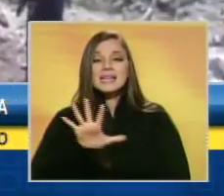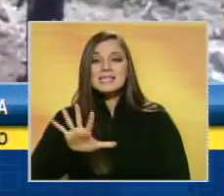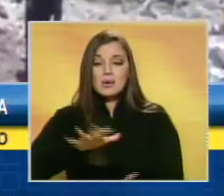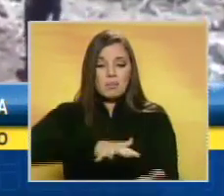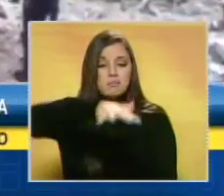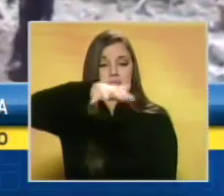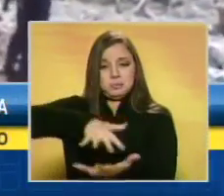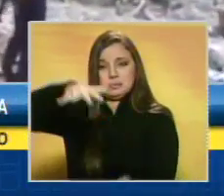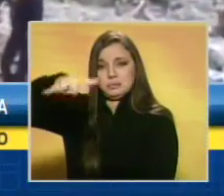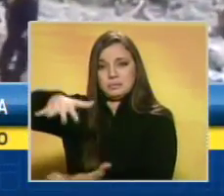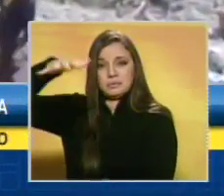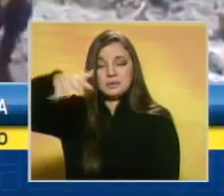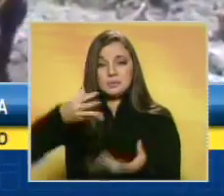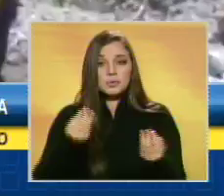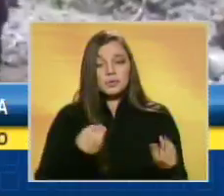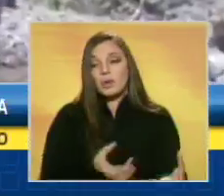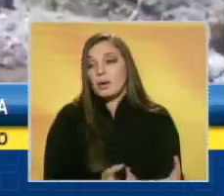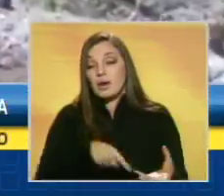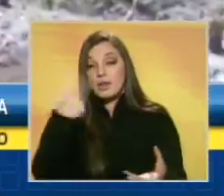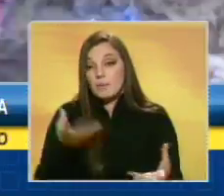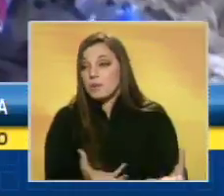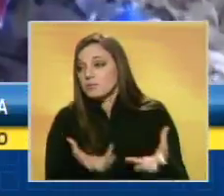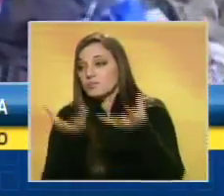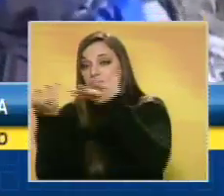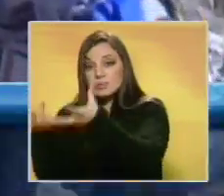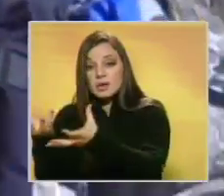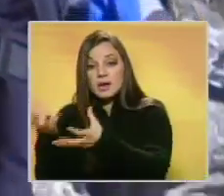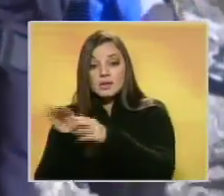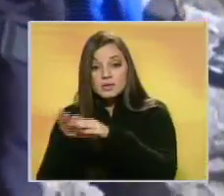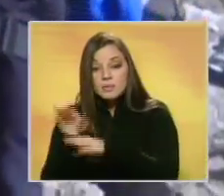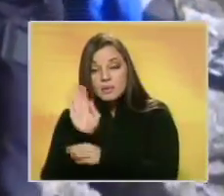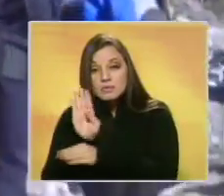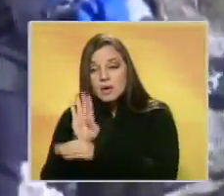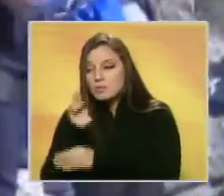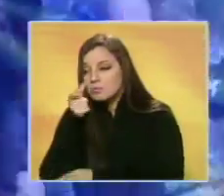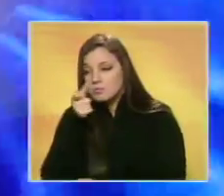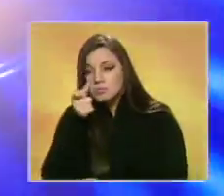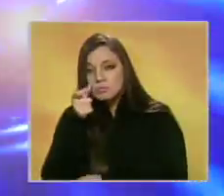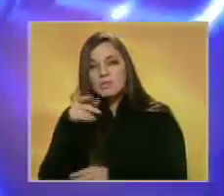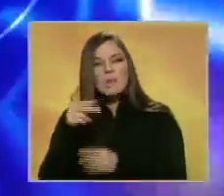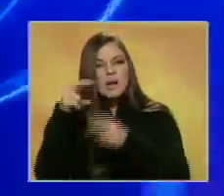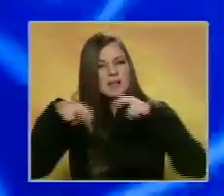escombro, los cuales serán llevados a un almacén para permanecer bajo custodia.